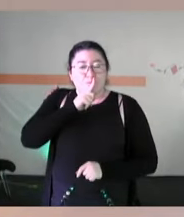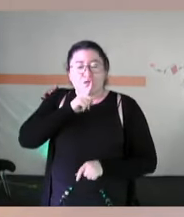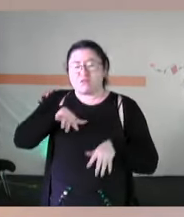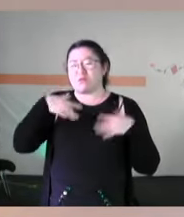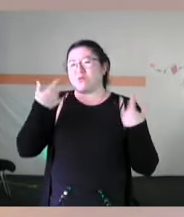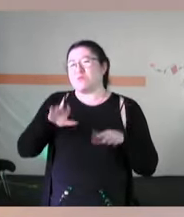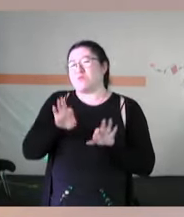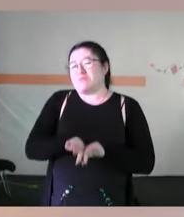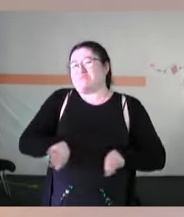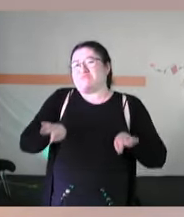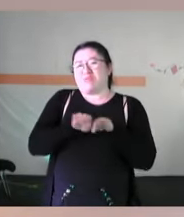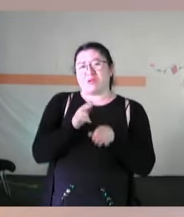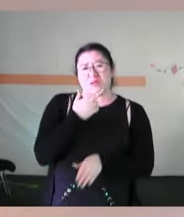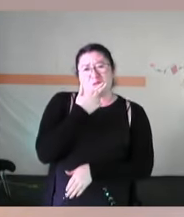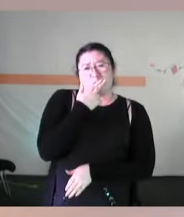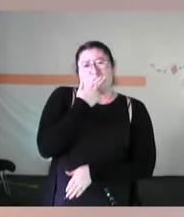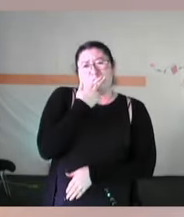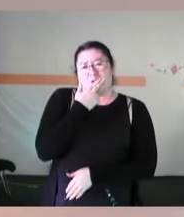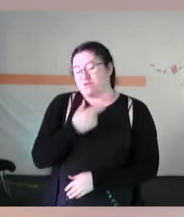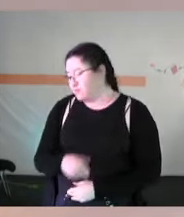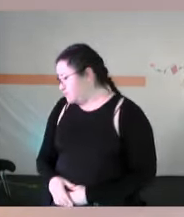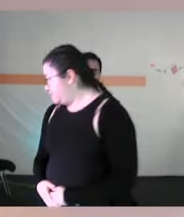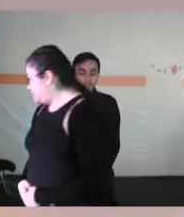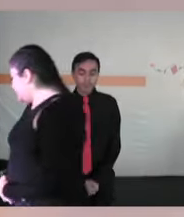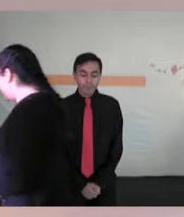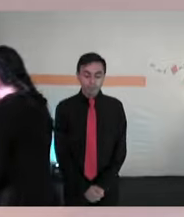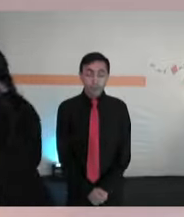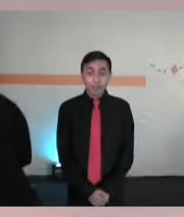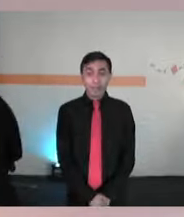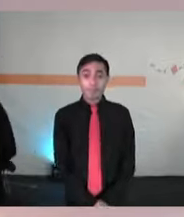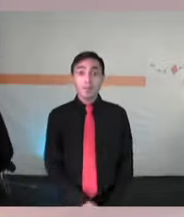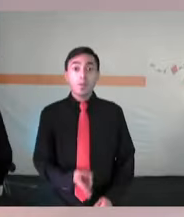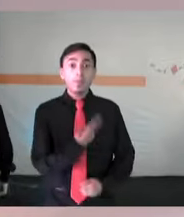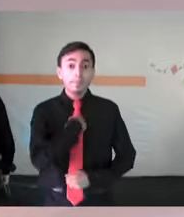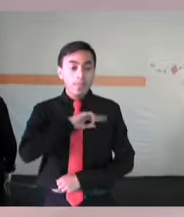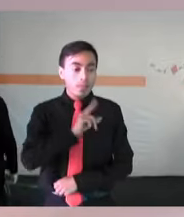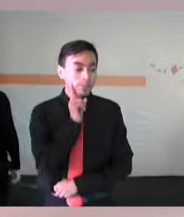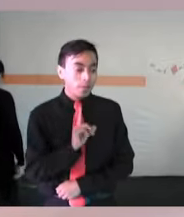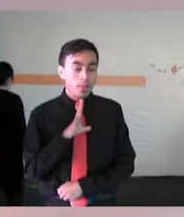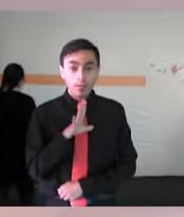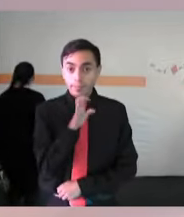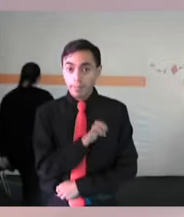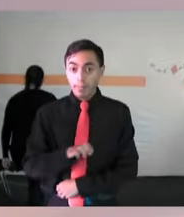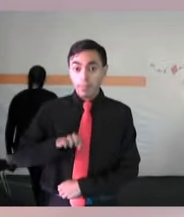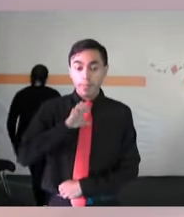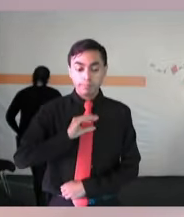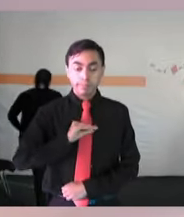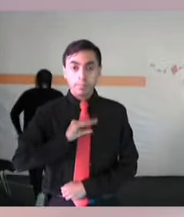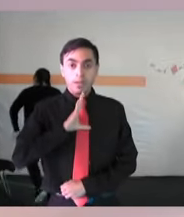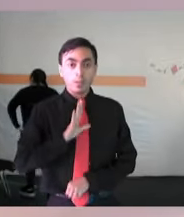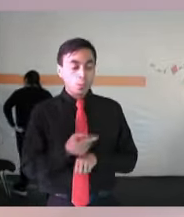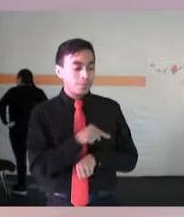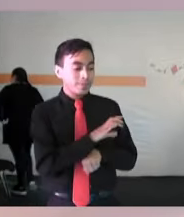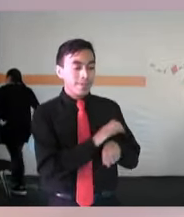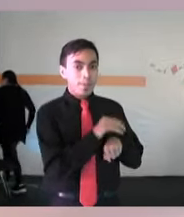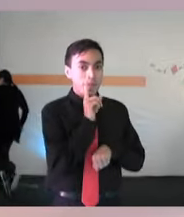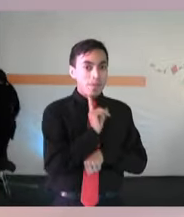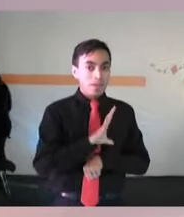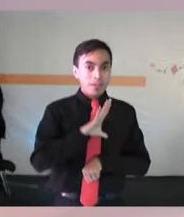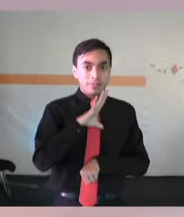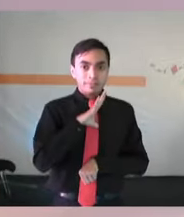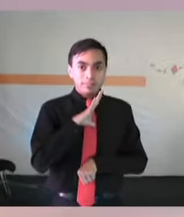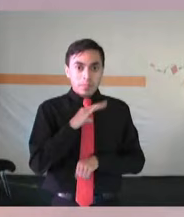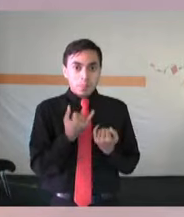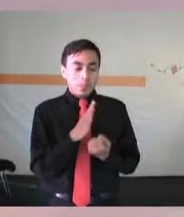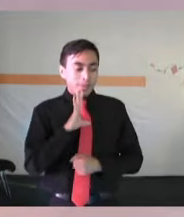a muchas de nosotras nos ha hecho crecer, como decía mi amiguita, con los brazos y las piernas